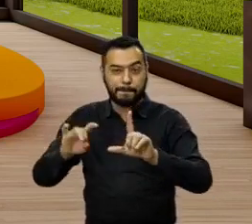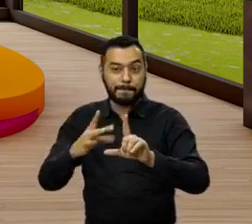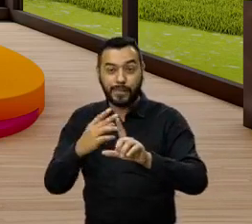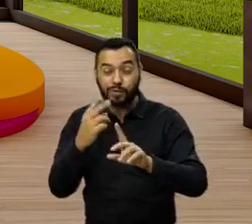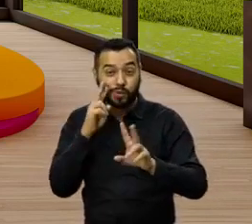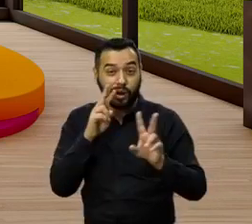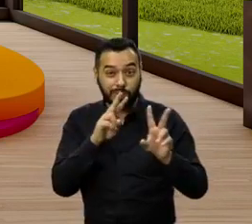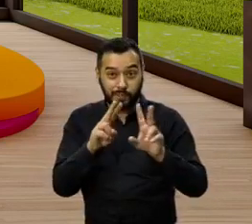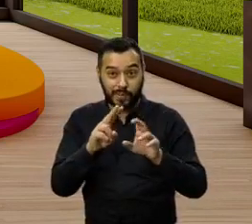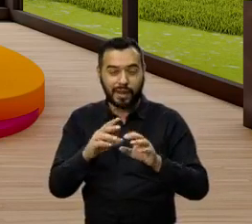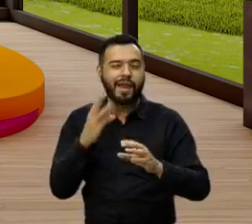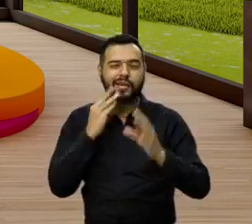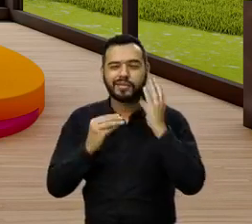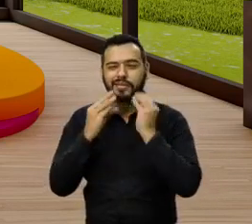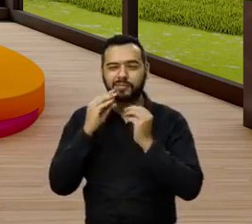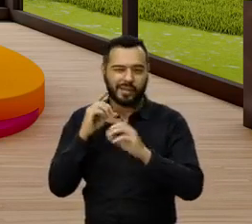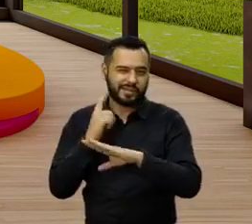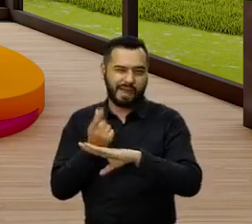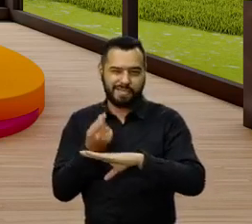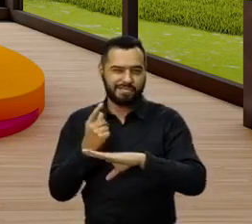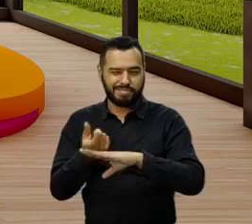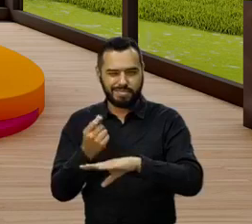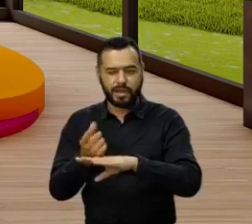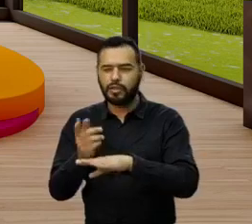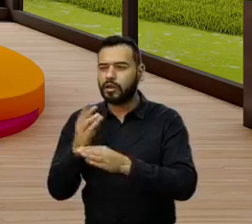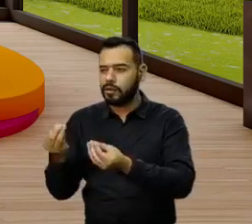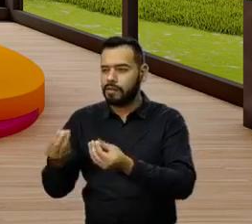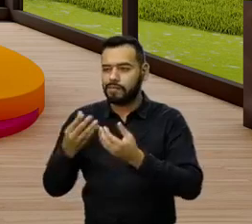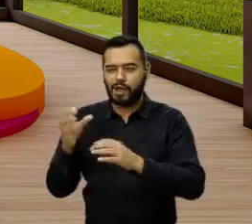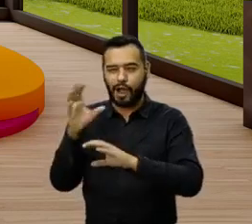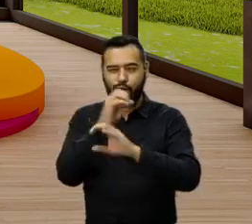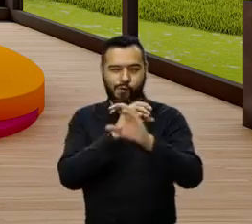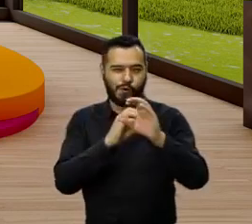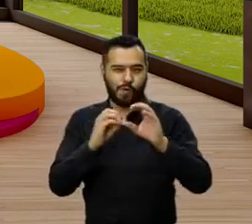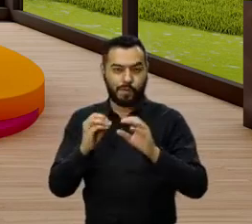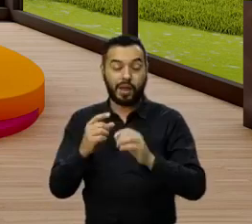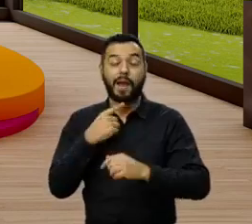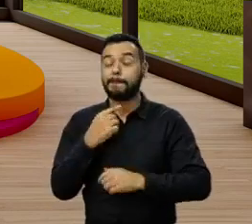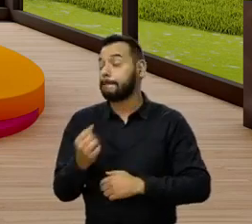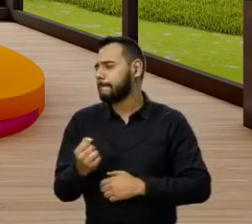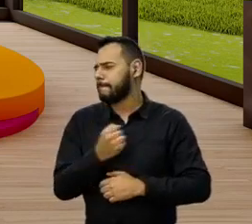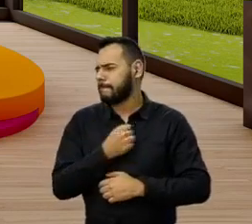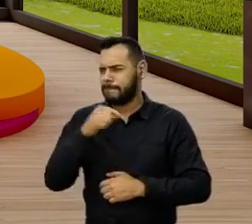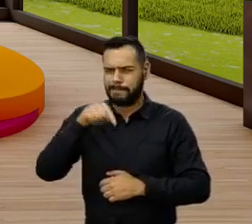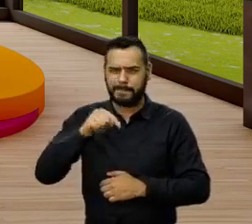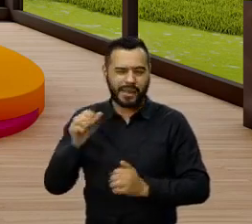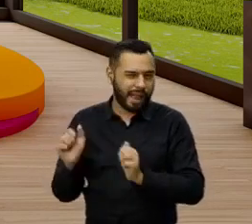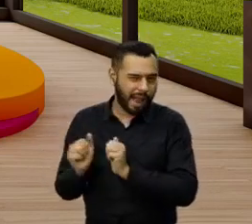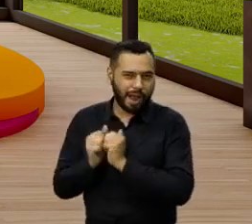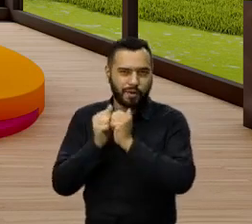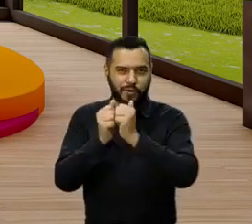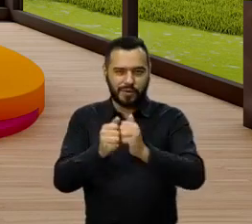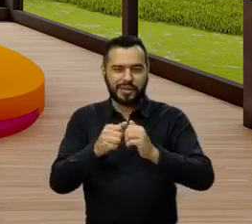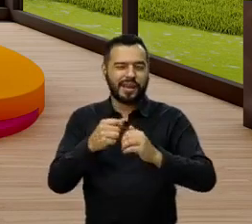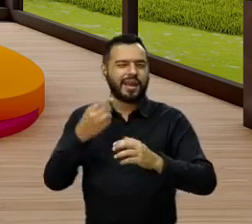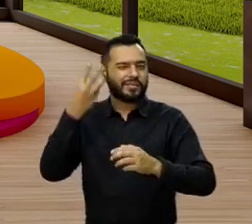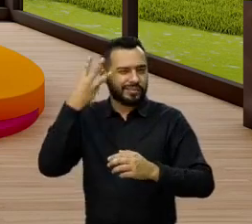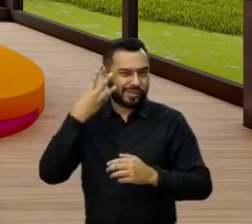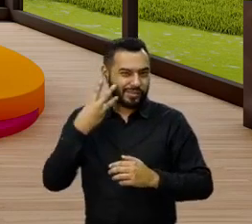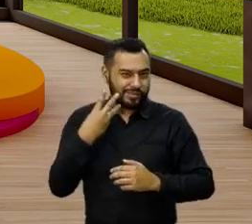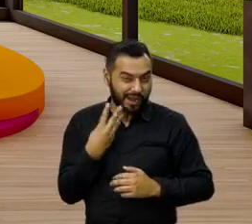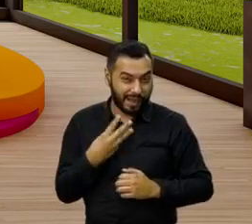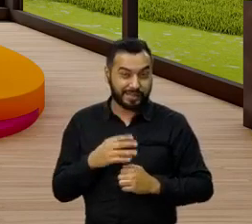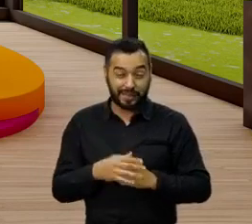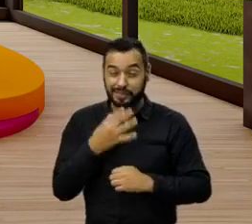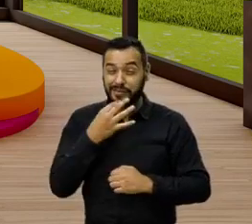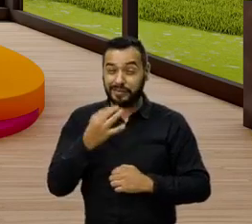que esta experiencia digital que les brinda a compensar a mí me encantó acompañarlos durante estos tres